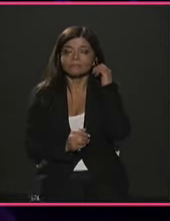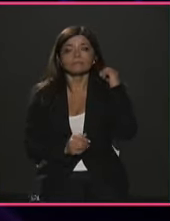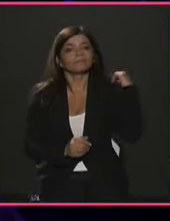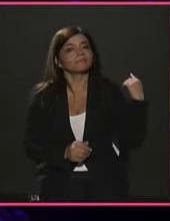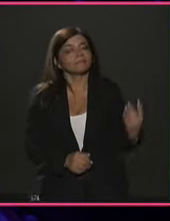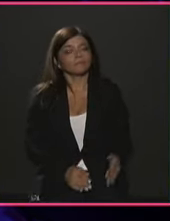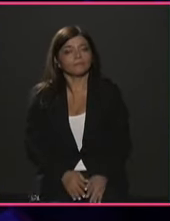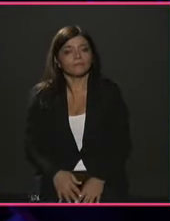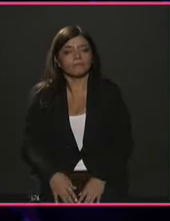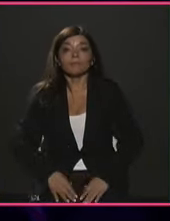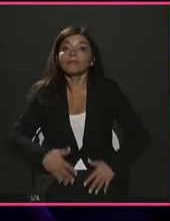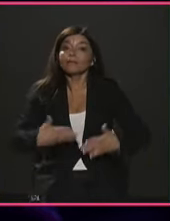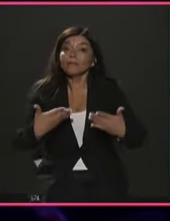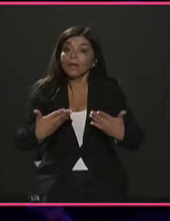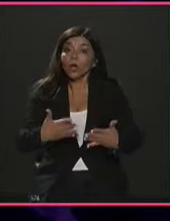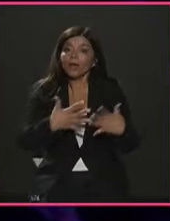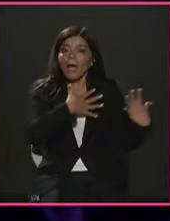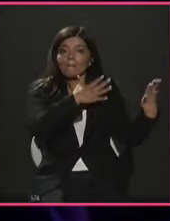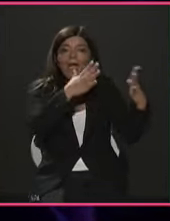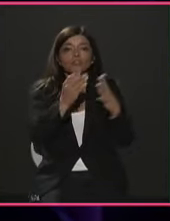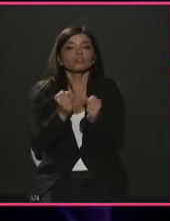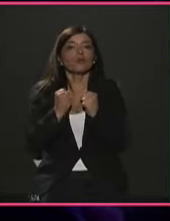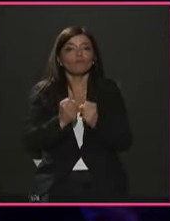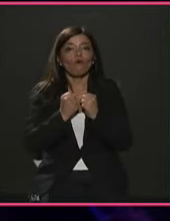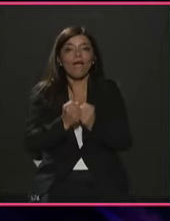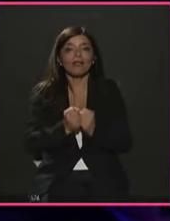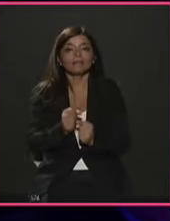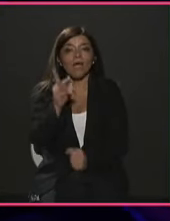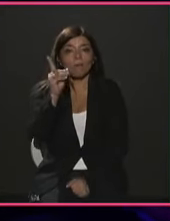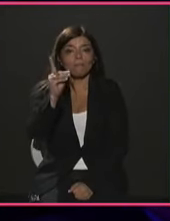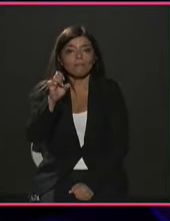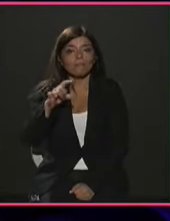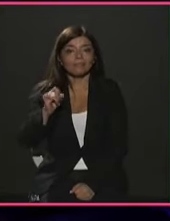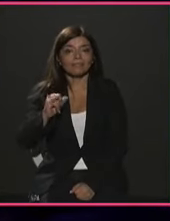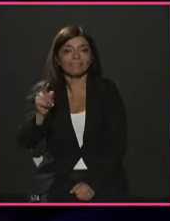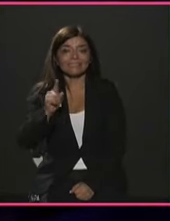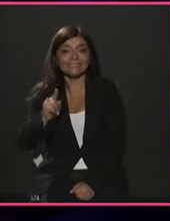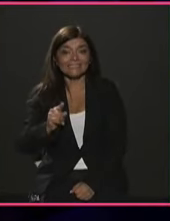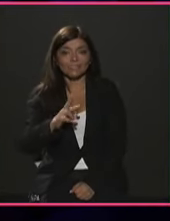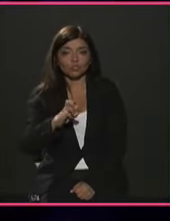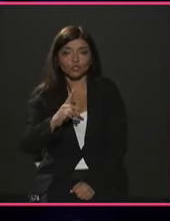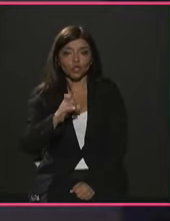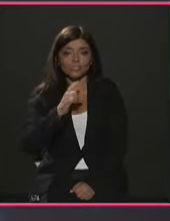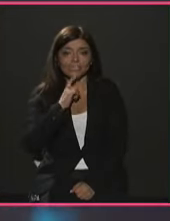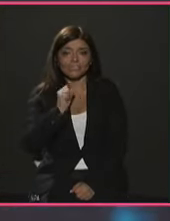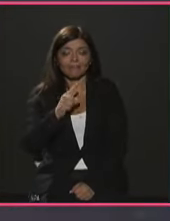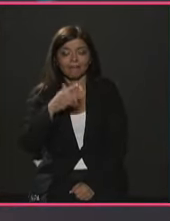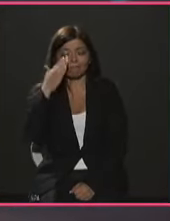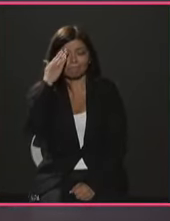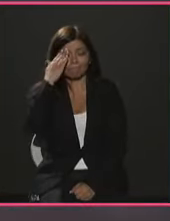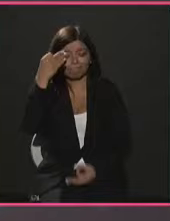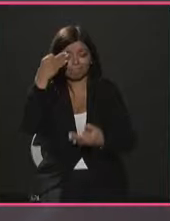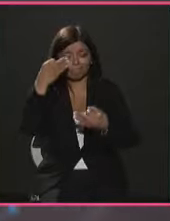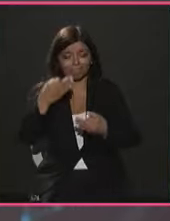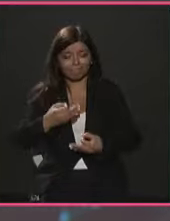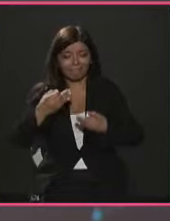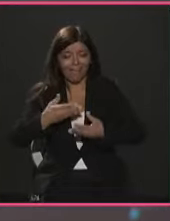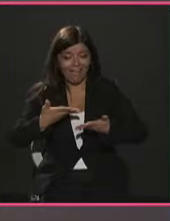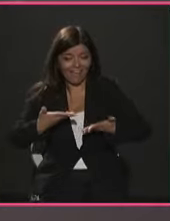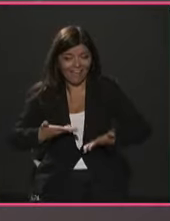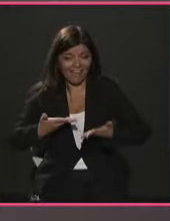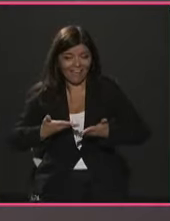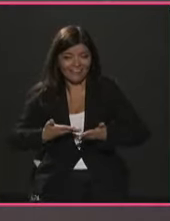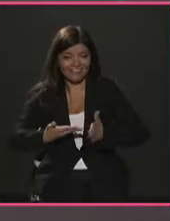gracias Bueno un aplauso más fuerte por favor para den rosental Todo el talento en